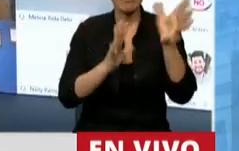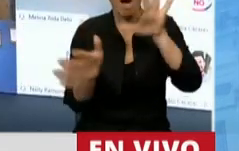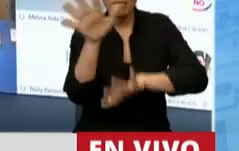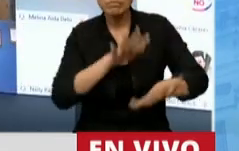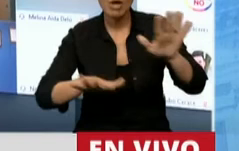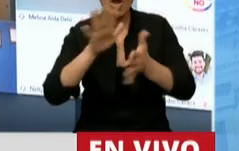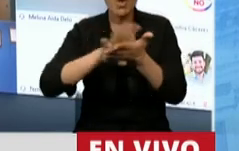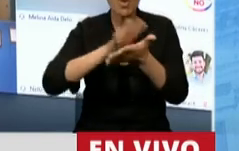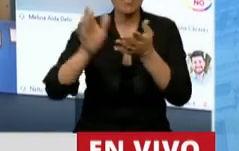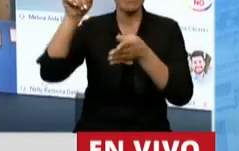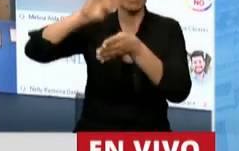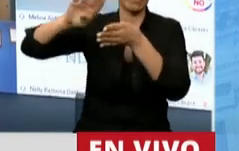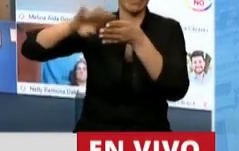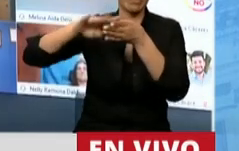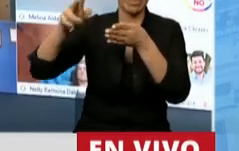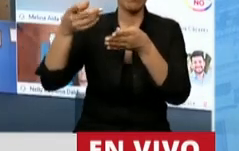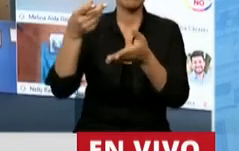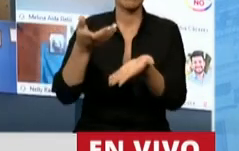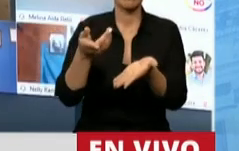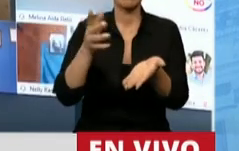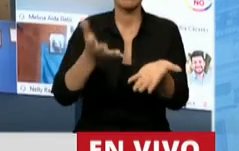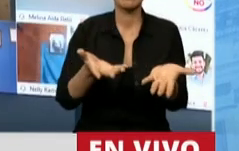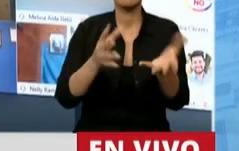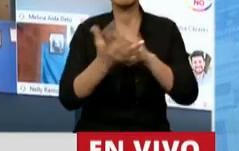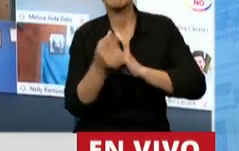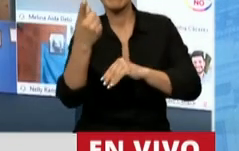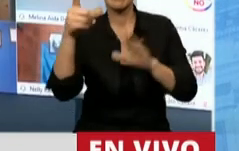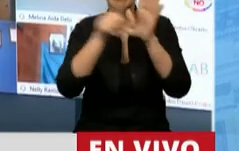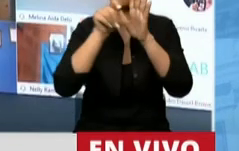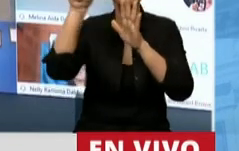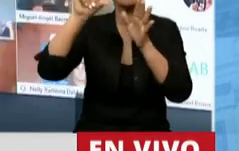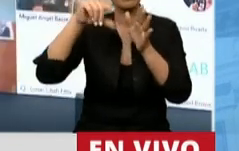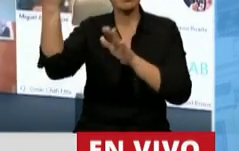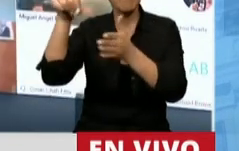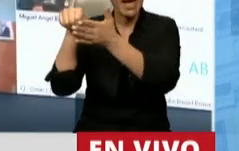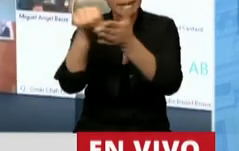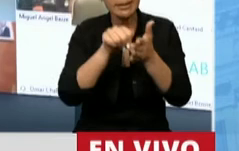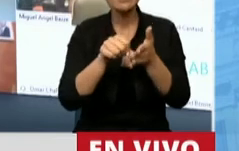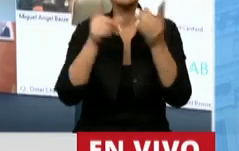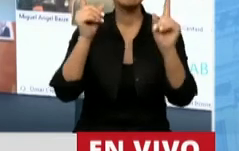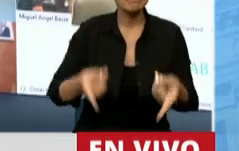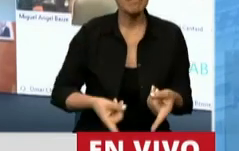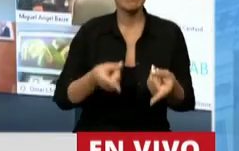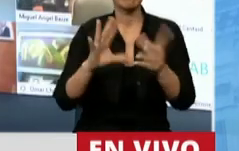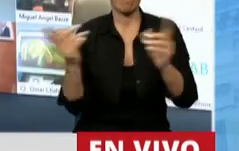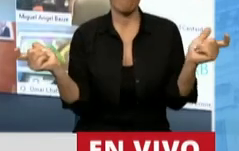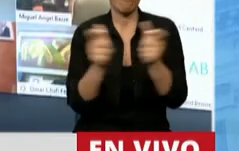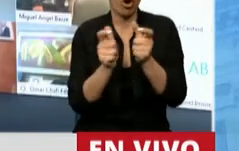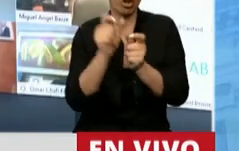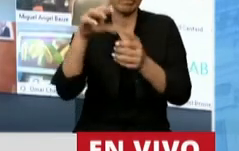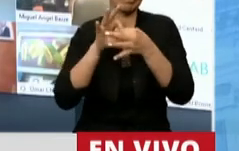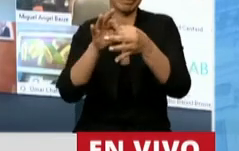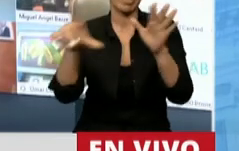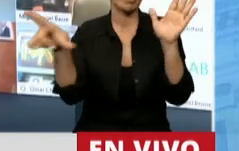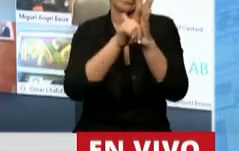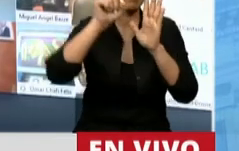reestructuración de la deuda externa con bonistas bajo legislación extranjera y de los bonistas bajo